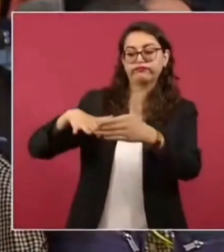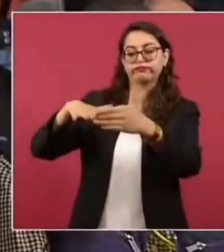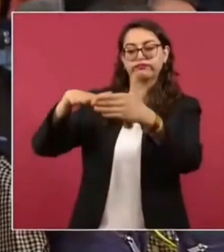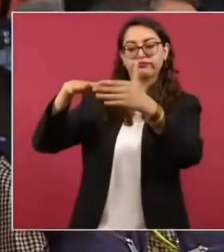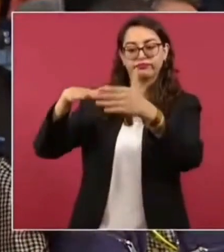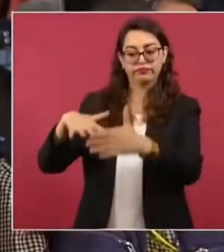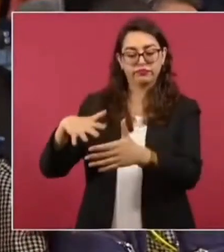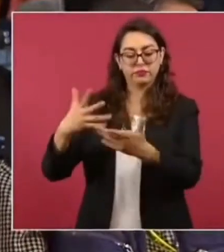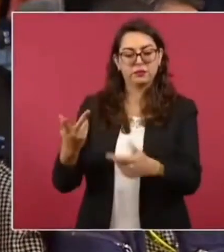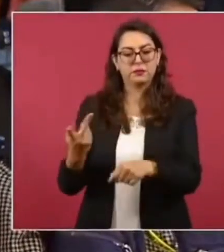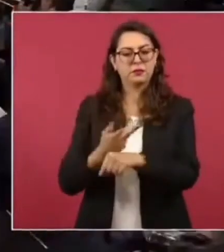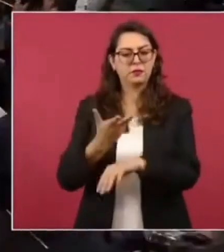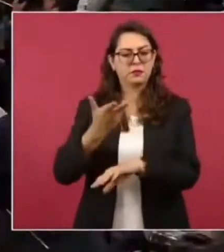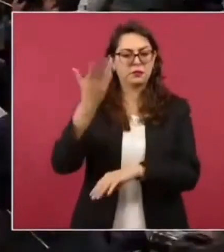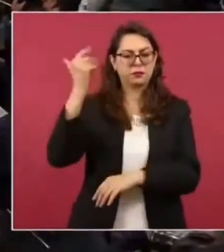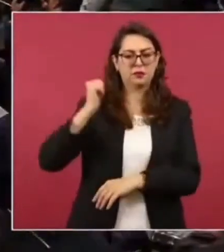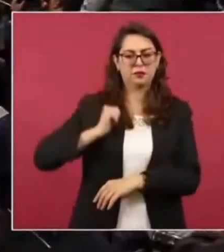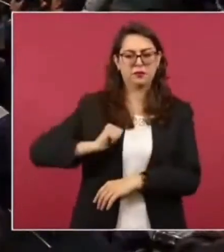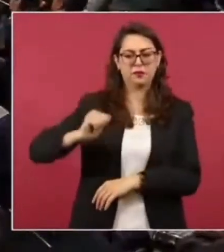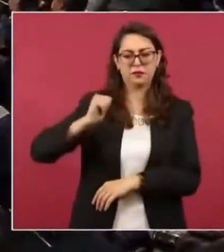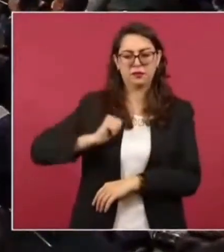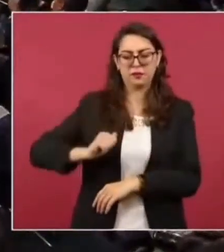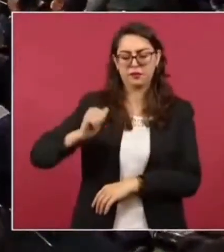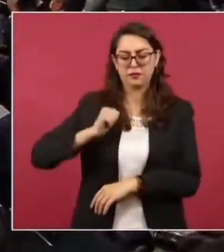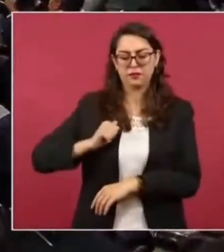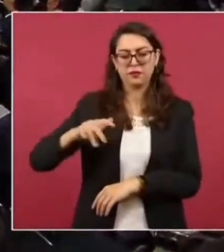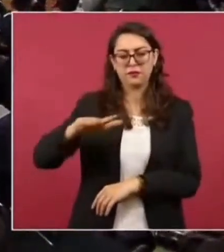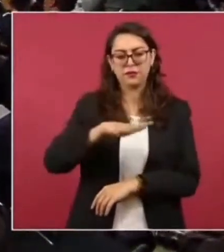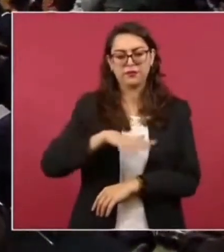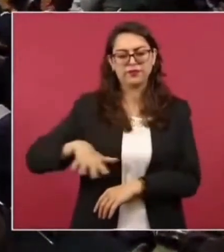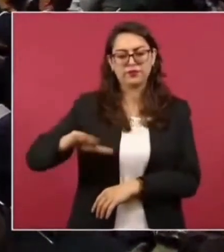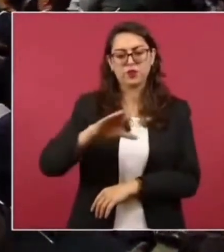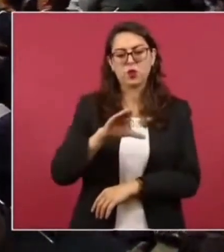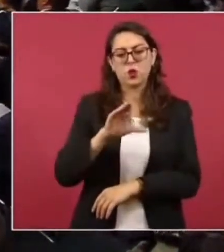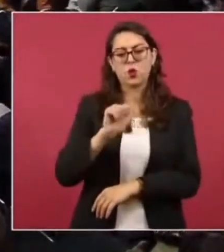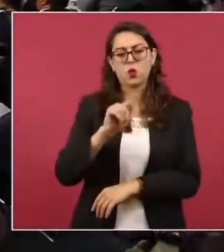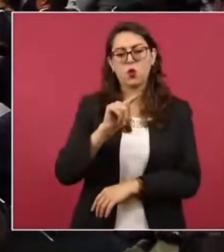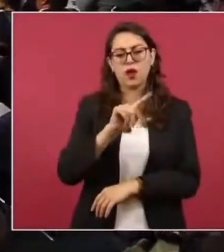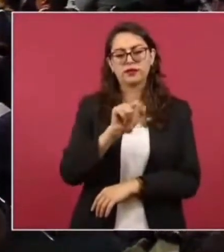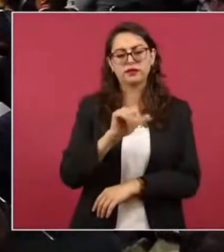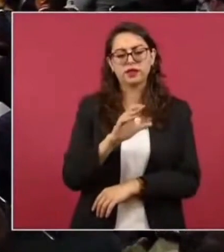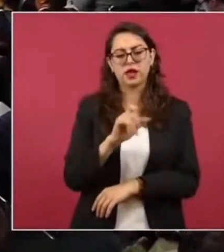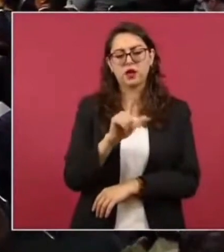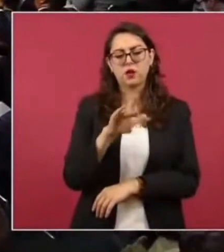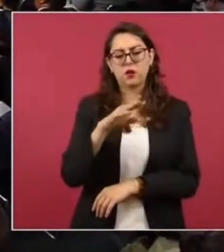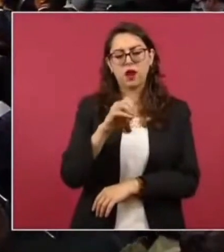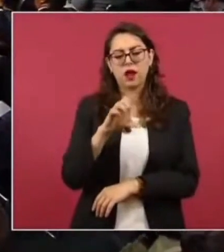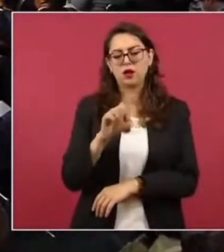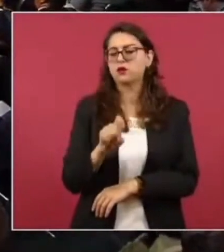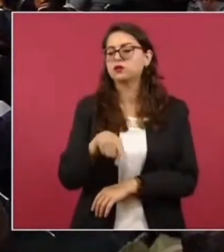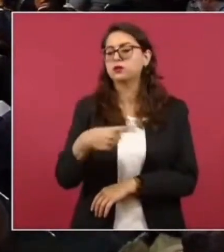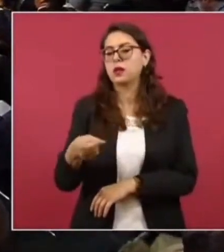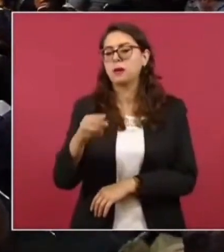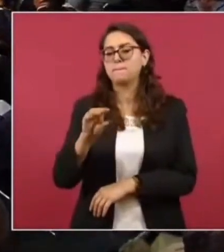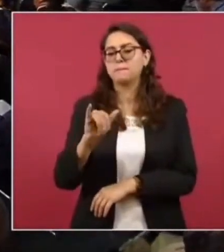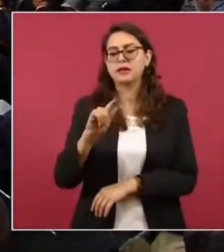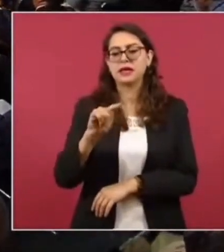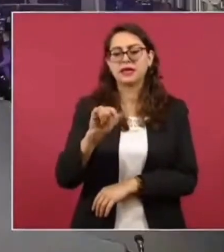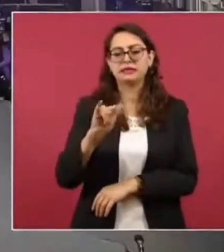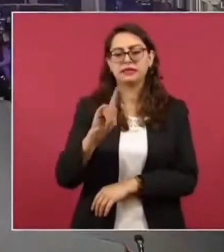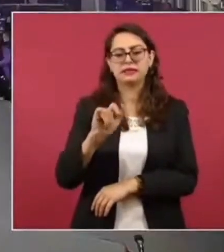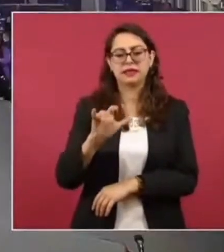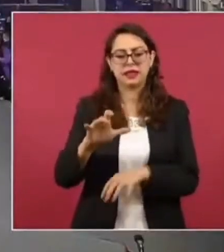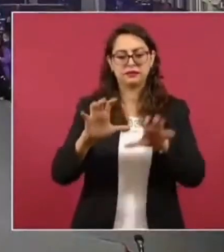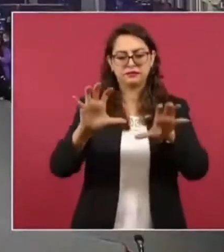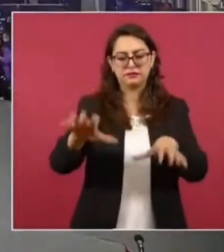en numerosas colonias de Coatzacoalcos y Minatitlán, se quedaban sin agua hasta más de 2 semanas, lo que